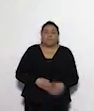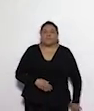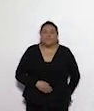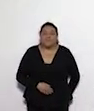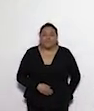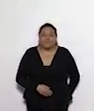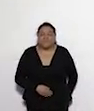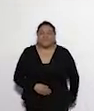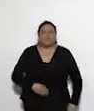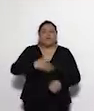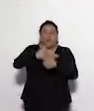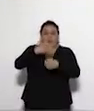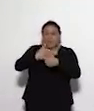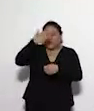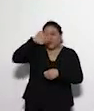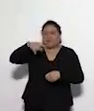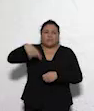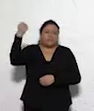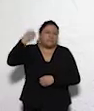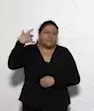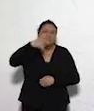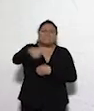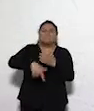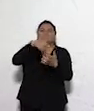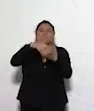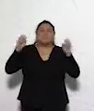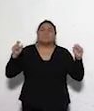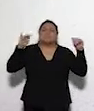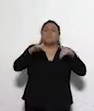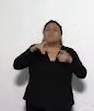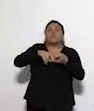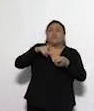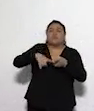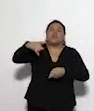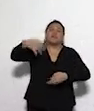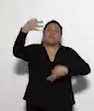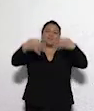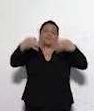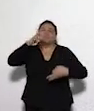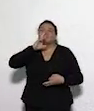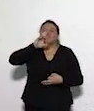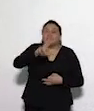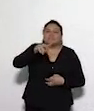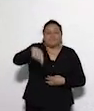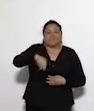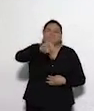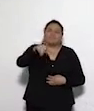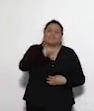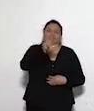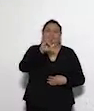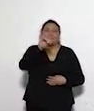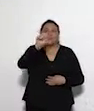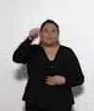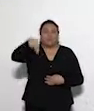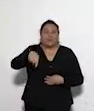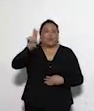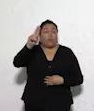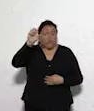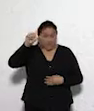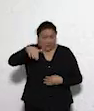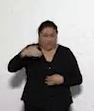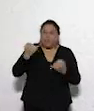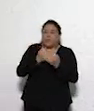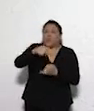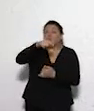reúne tenga lugar en la antigua Escuela de Jurisprudencia de la Universidad Nacional Autónoma de México. Desde